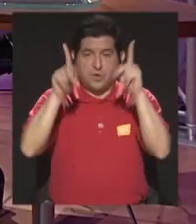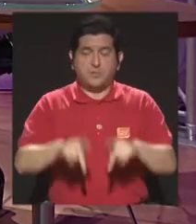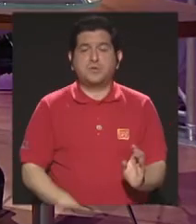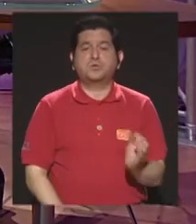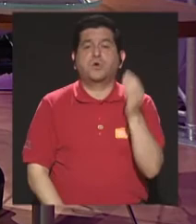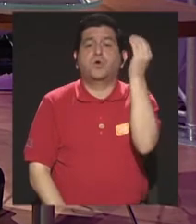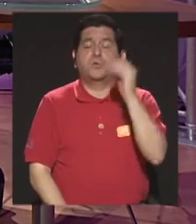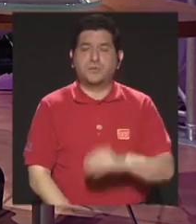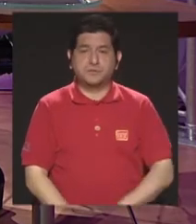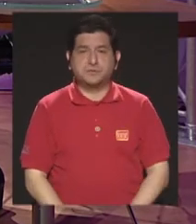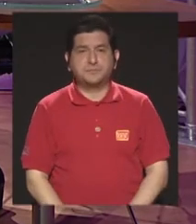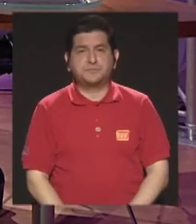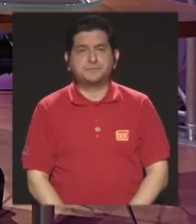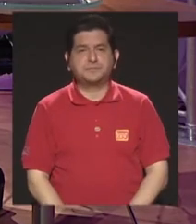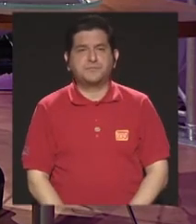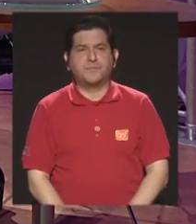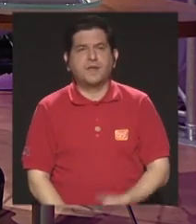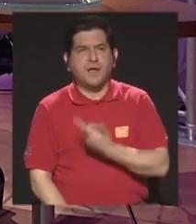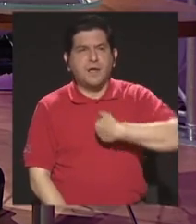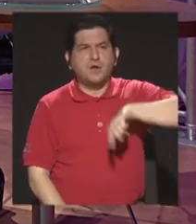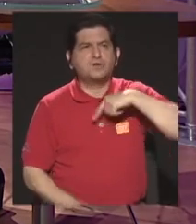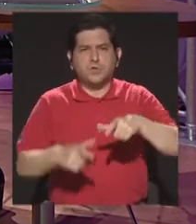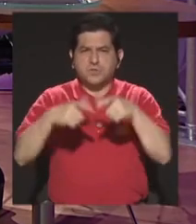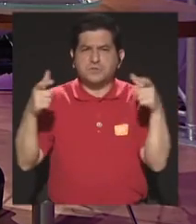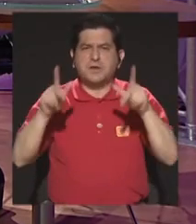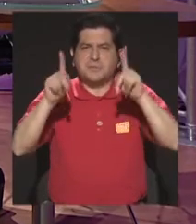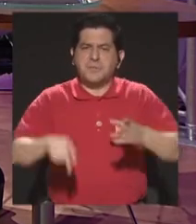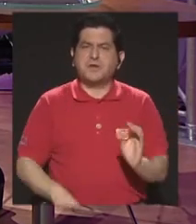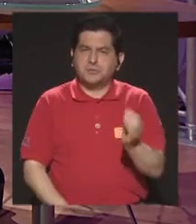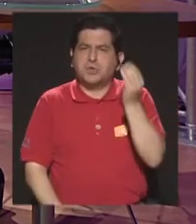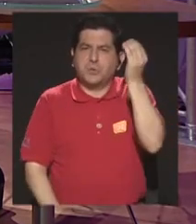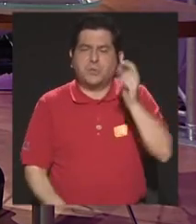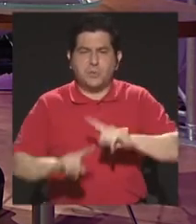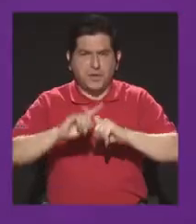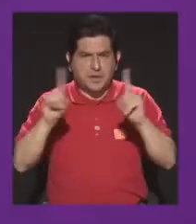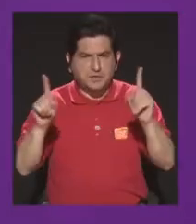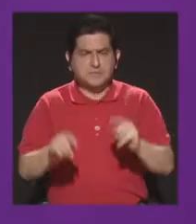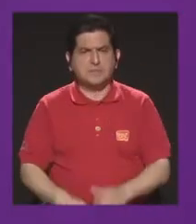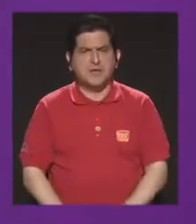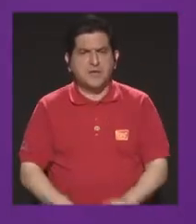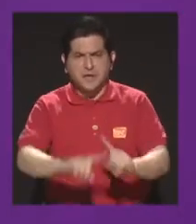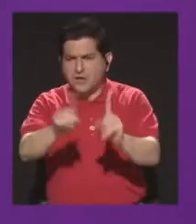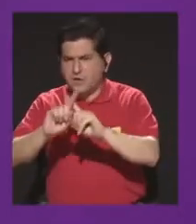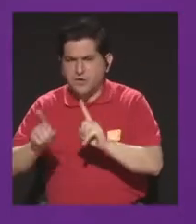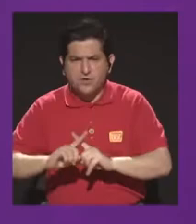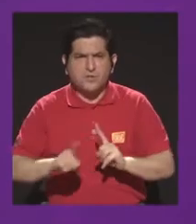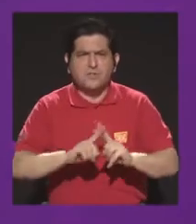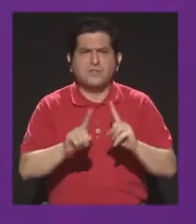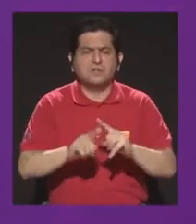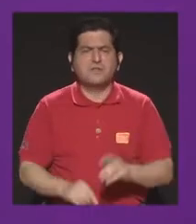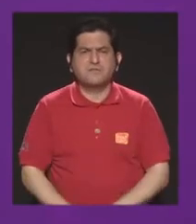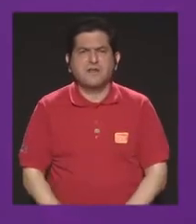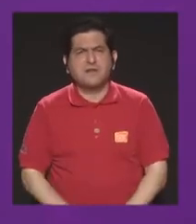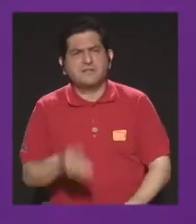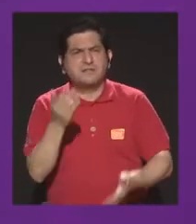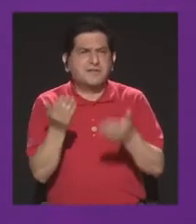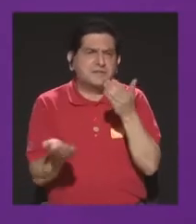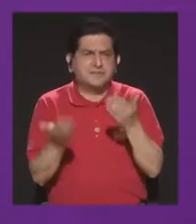muy jóvenes? Somos en la mayoría personas jóvenes, sí, pero hay como, de distintas edades. Como un rango que hay como